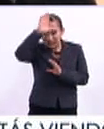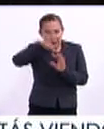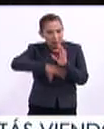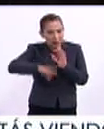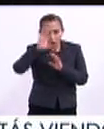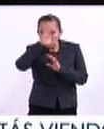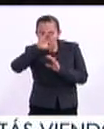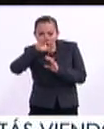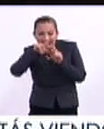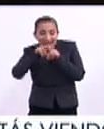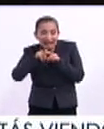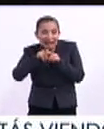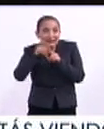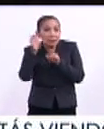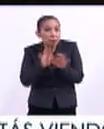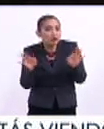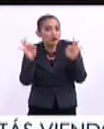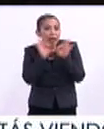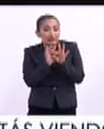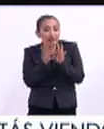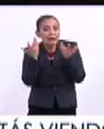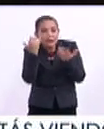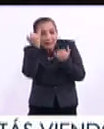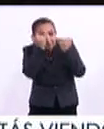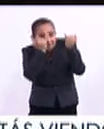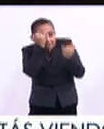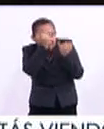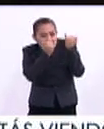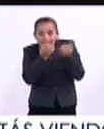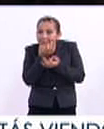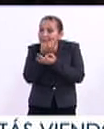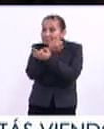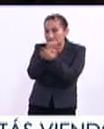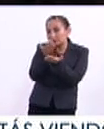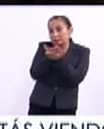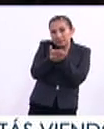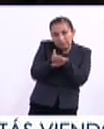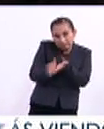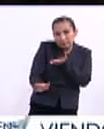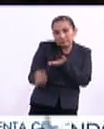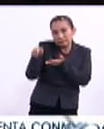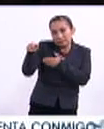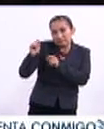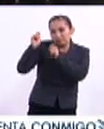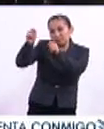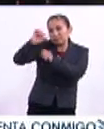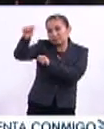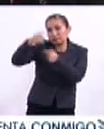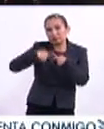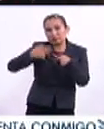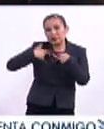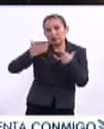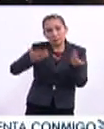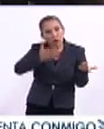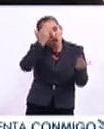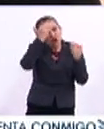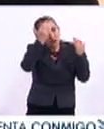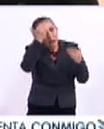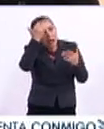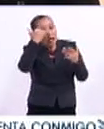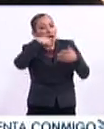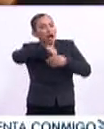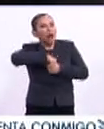curiosidad, y producción de conocimiento. Y ya por otro lado, y eso pues le toca a otras personas, es sociabilizar ese conocimiento,